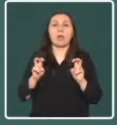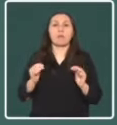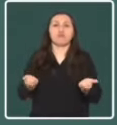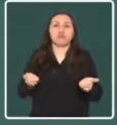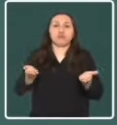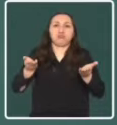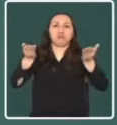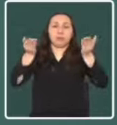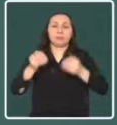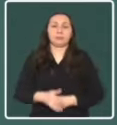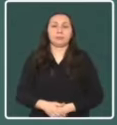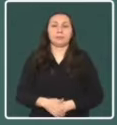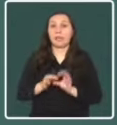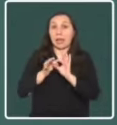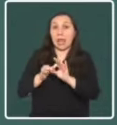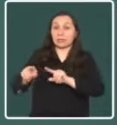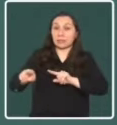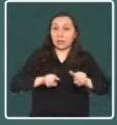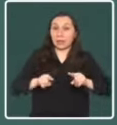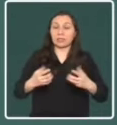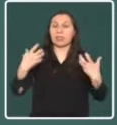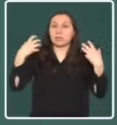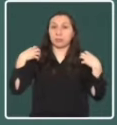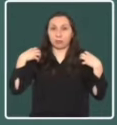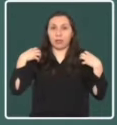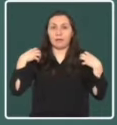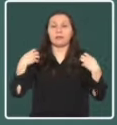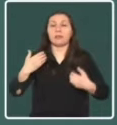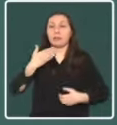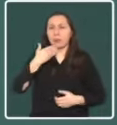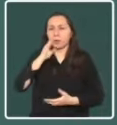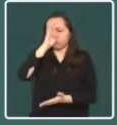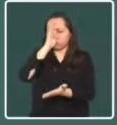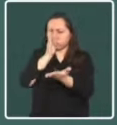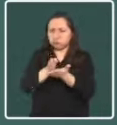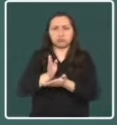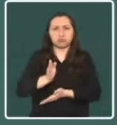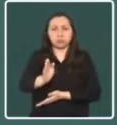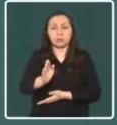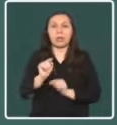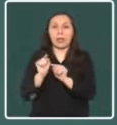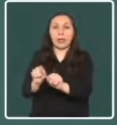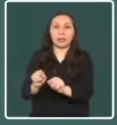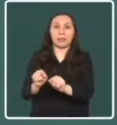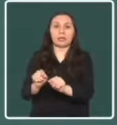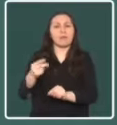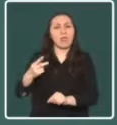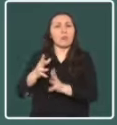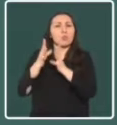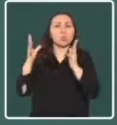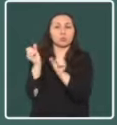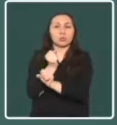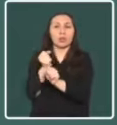crecimiento. Gracias a una gestión responsable y decidida, y ahí valoro